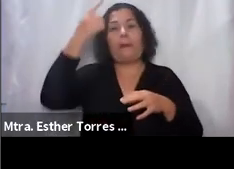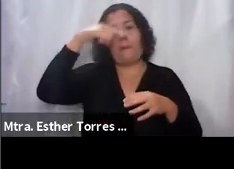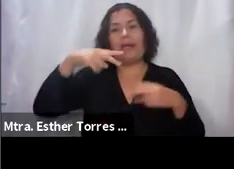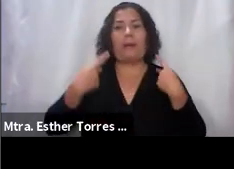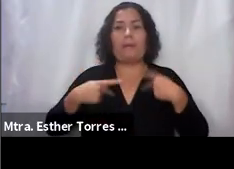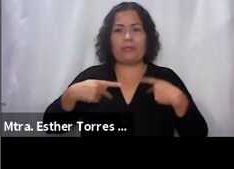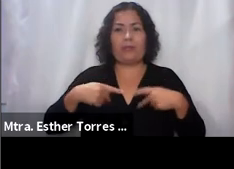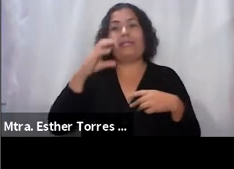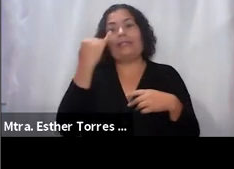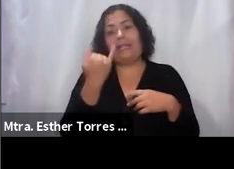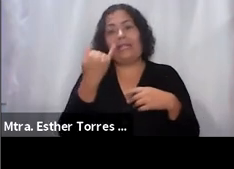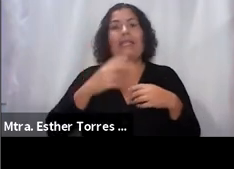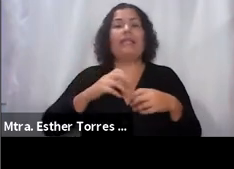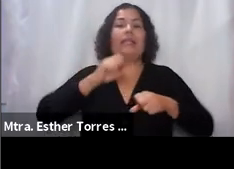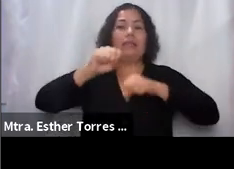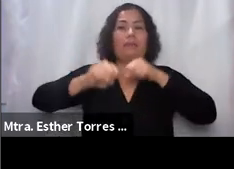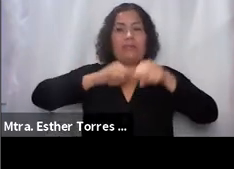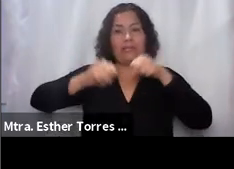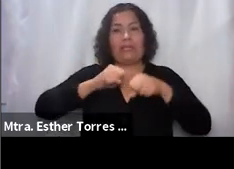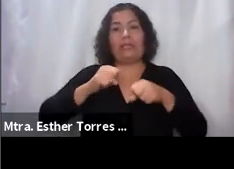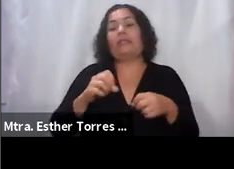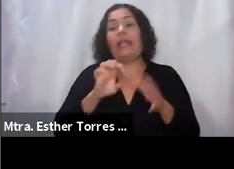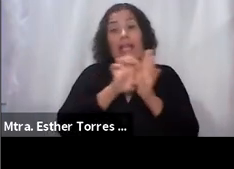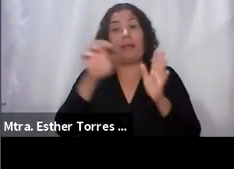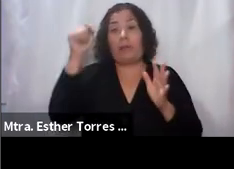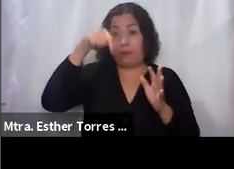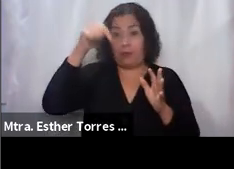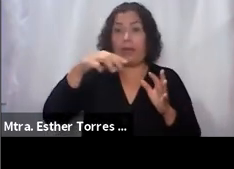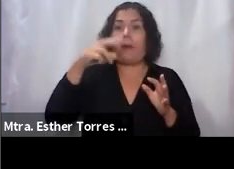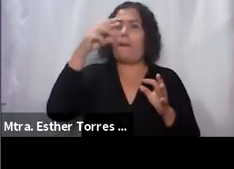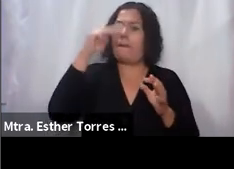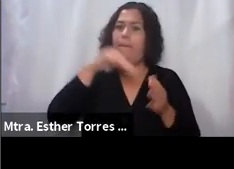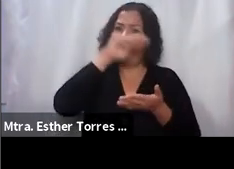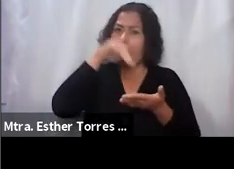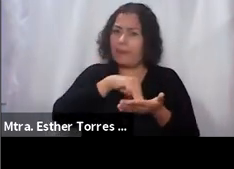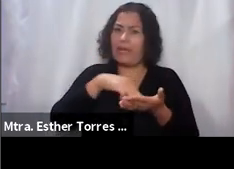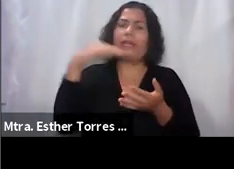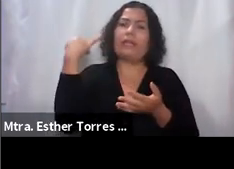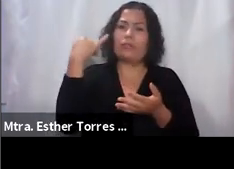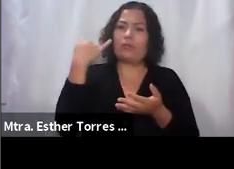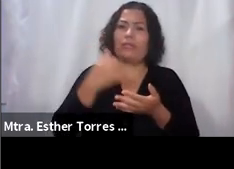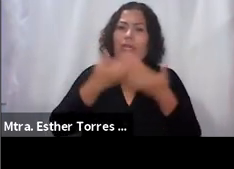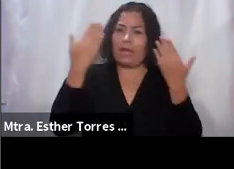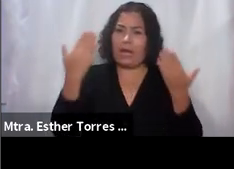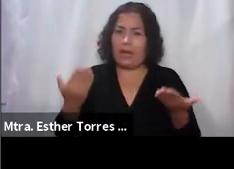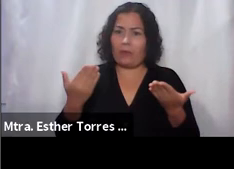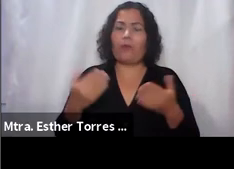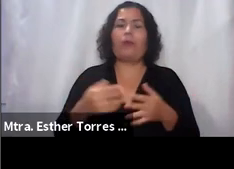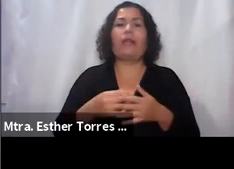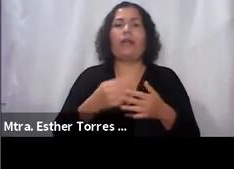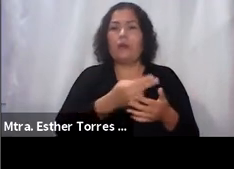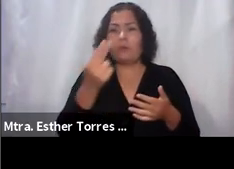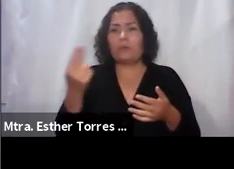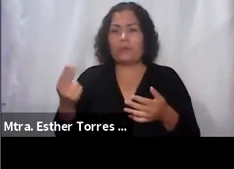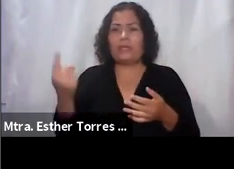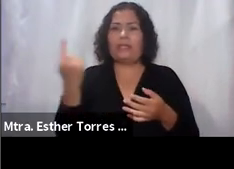aquí les doy dos ejemplos en Mérida, en Yucatán, en donde ustedes lo han de vivir, ¿no? Ustedes porque están ahí, en